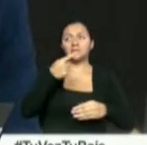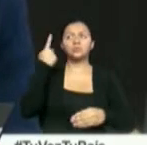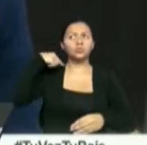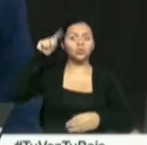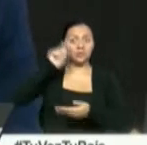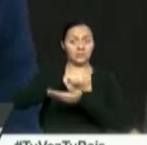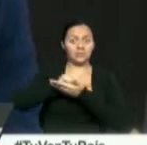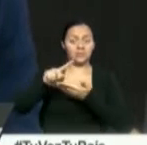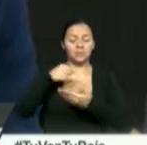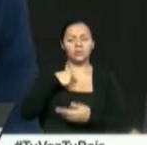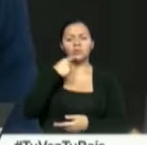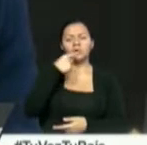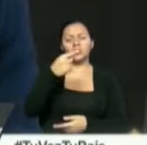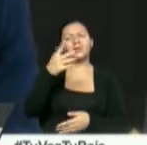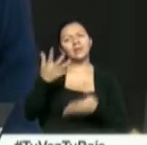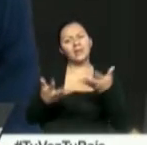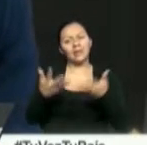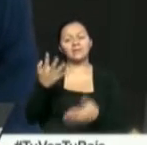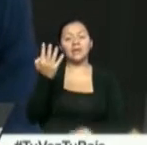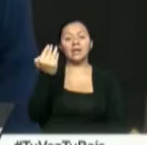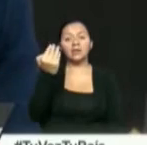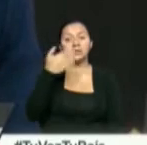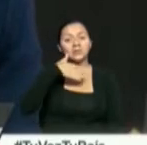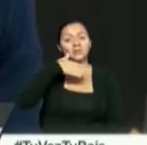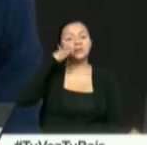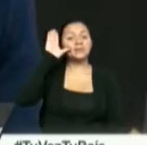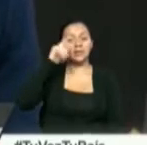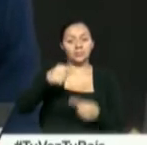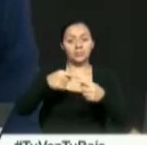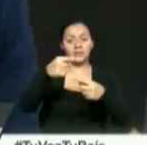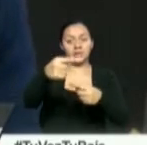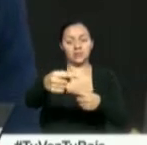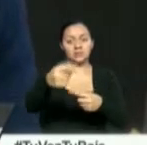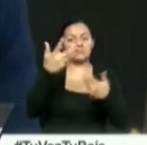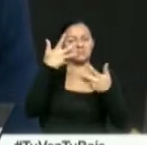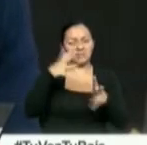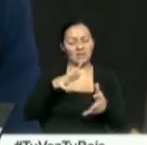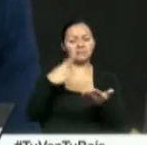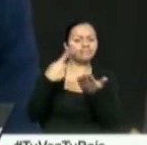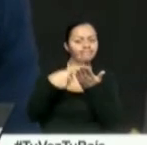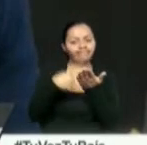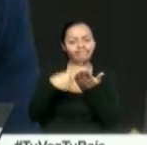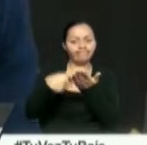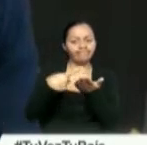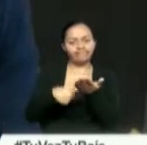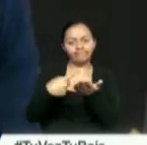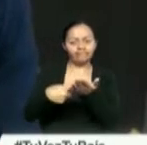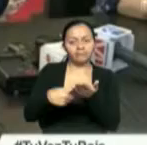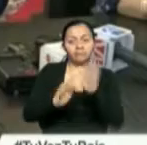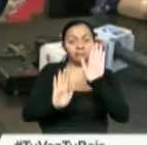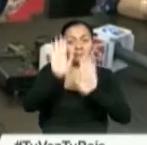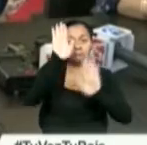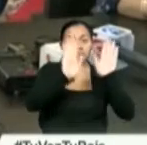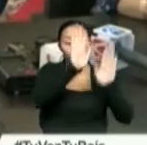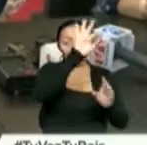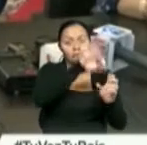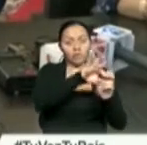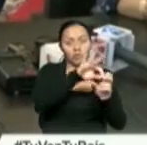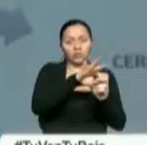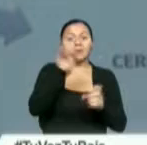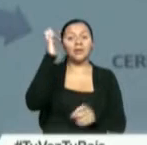pasada el día 14 de diciembre se iba a tratar el debate de la ratificación